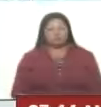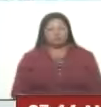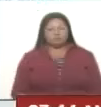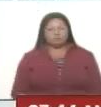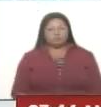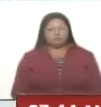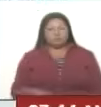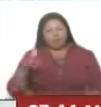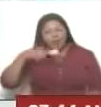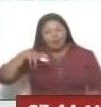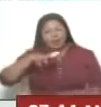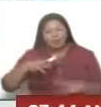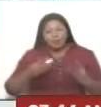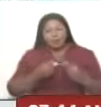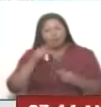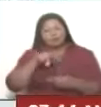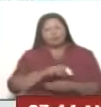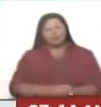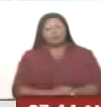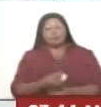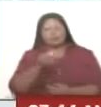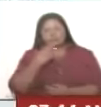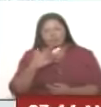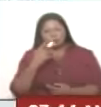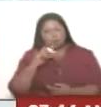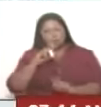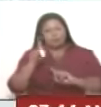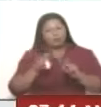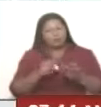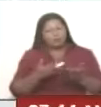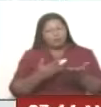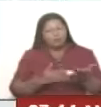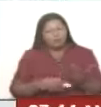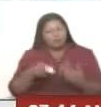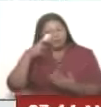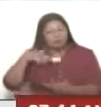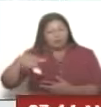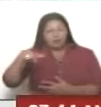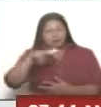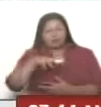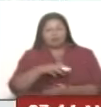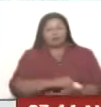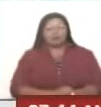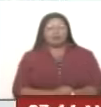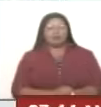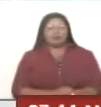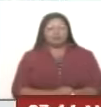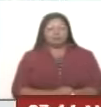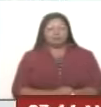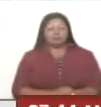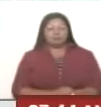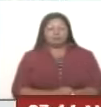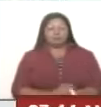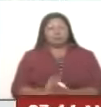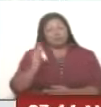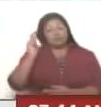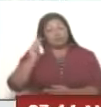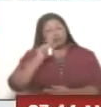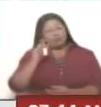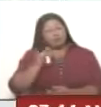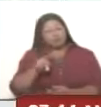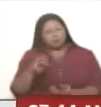aire contigo. Bueno, de ahí dejo una pregunta al aire al diputado Jesús Faría. Jesús Faría, diputado. Sí, porque